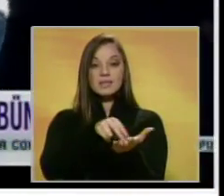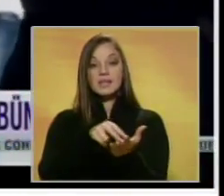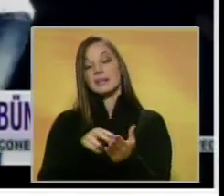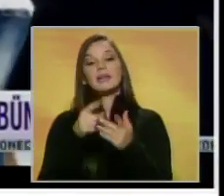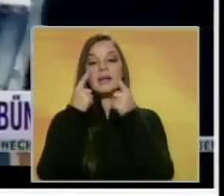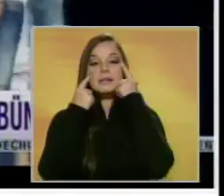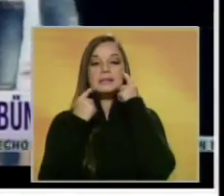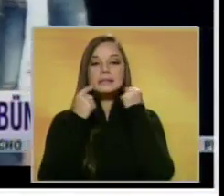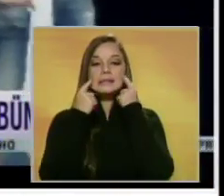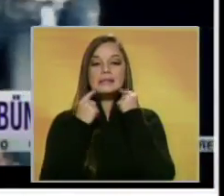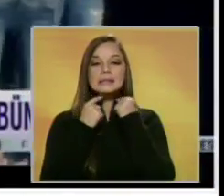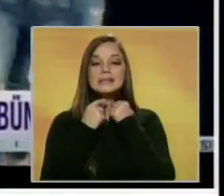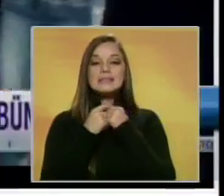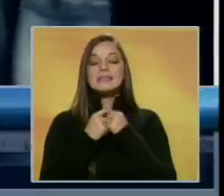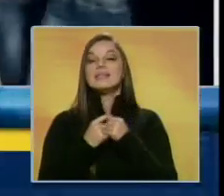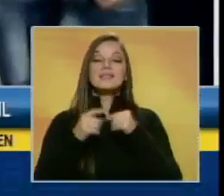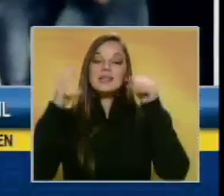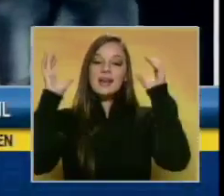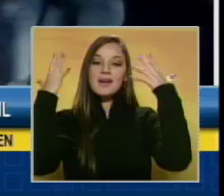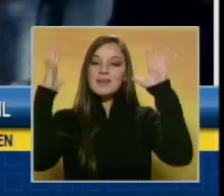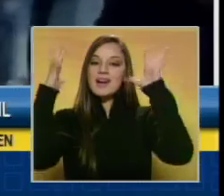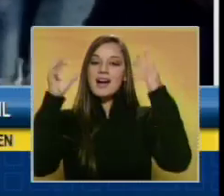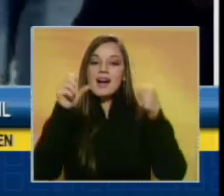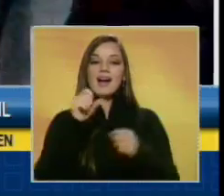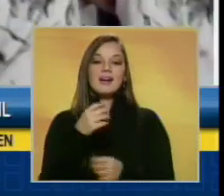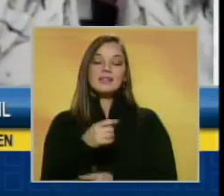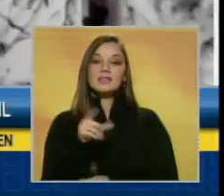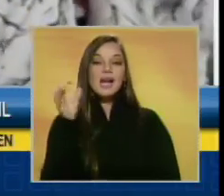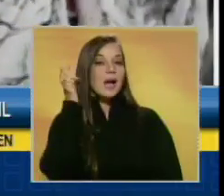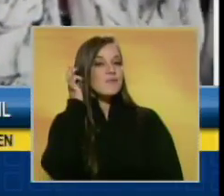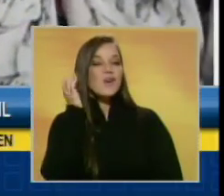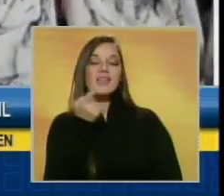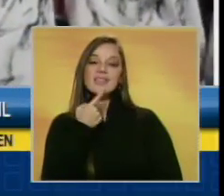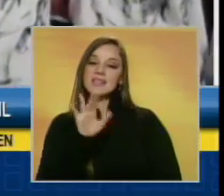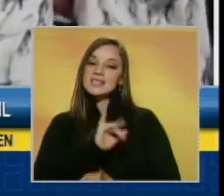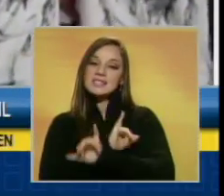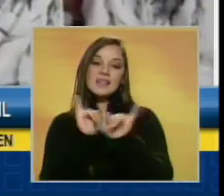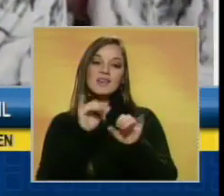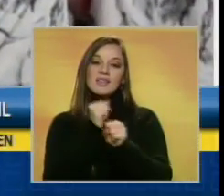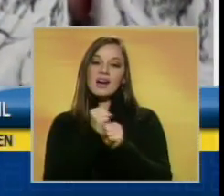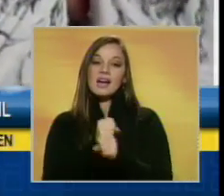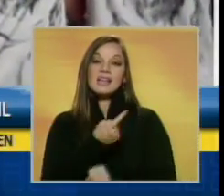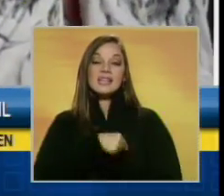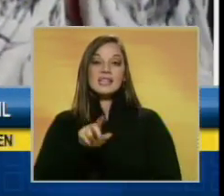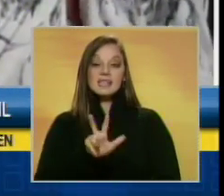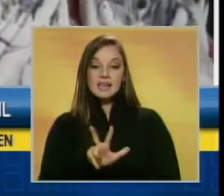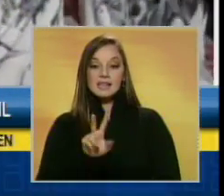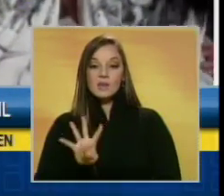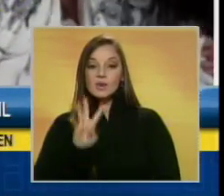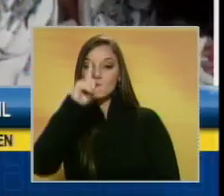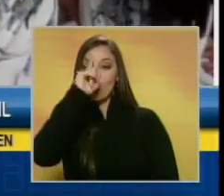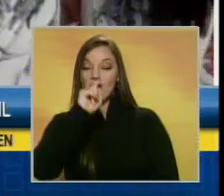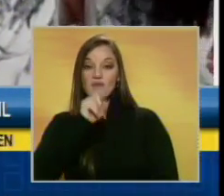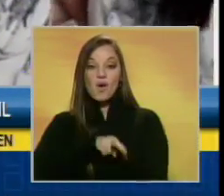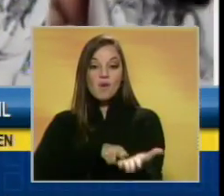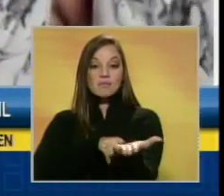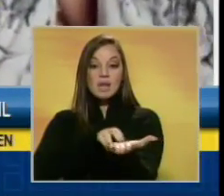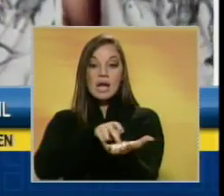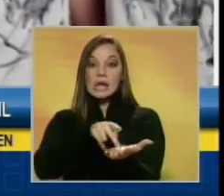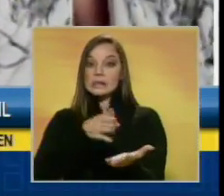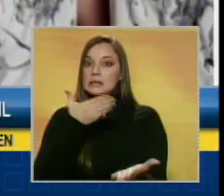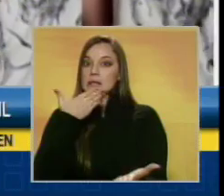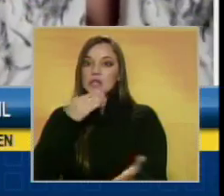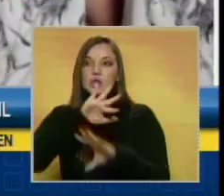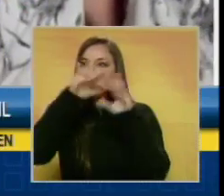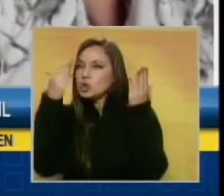lágrimas, ovaciones y una lluvia de flashes, Bündchen se despidió. La top model de 34 años de edad, la modelo mejor pagada